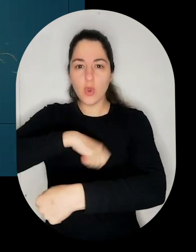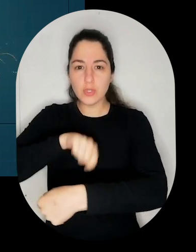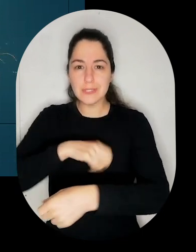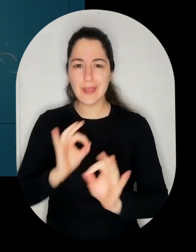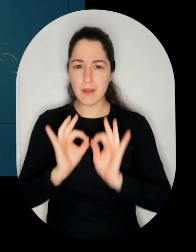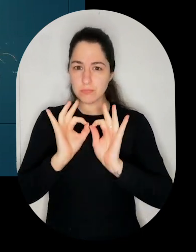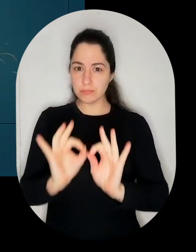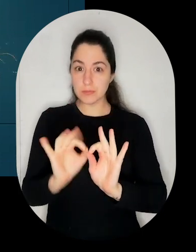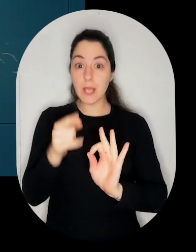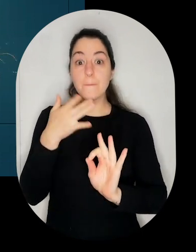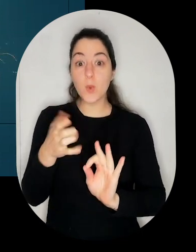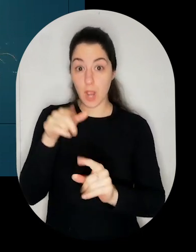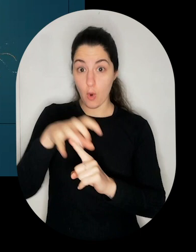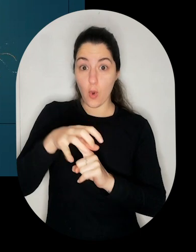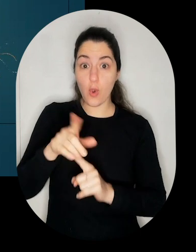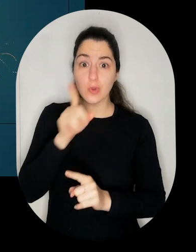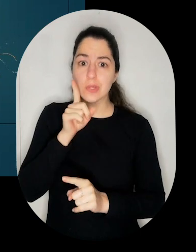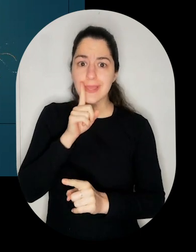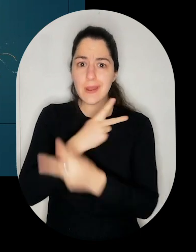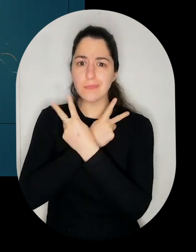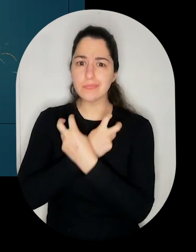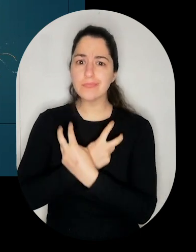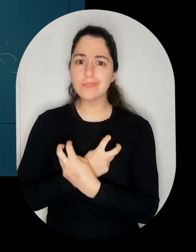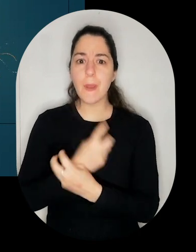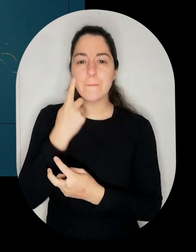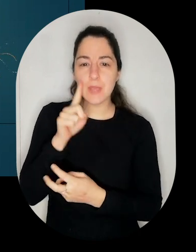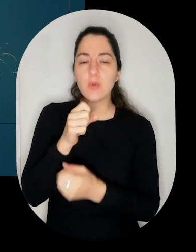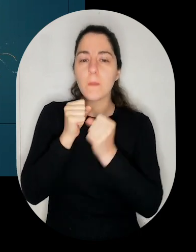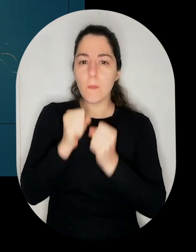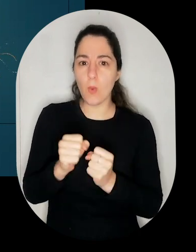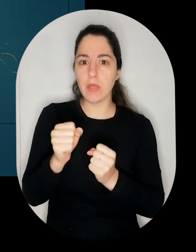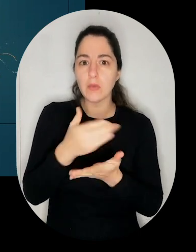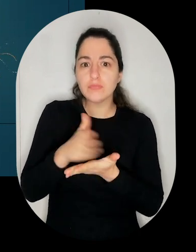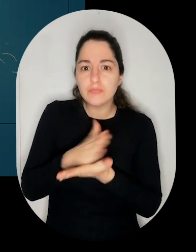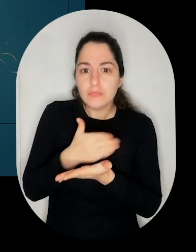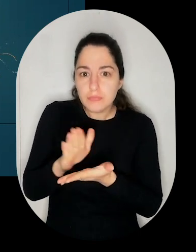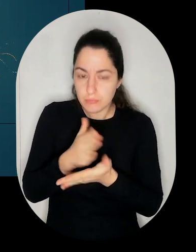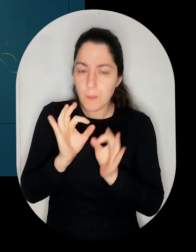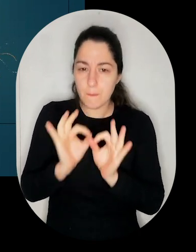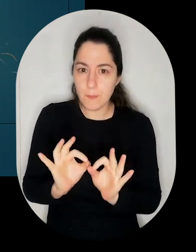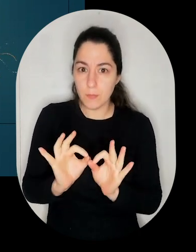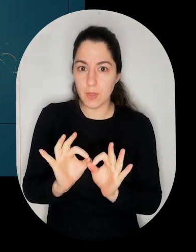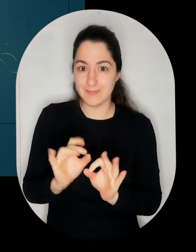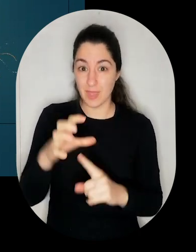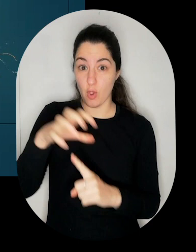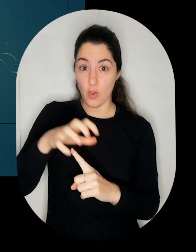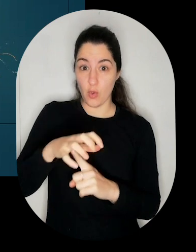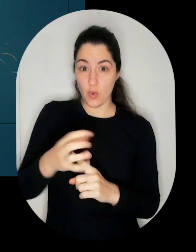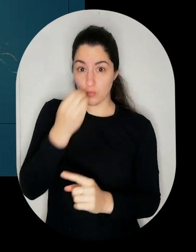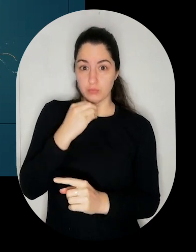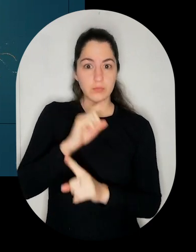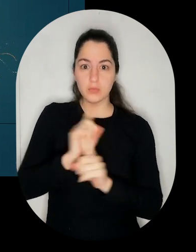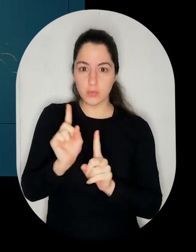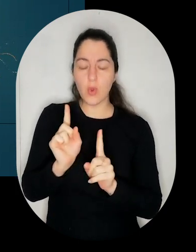condiciones de preparación, ya que contienen toxinas, pero que son fáciles de eliminar, ¿sí? No son completamente seguros en forma